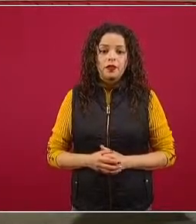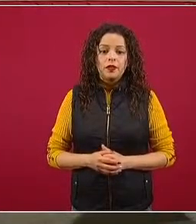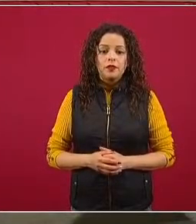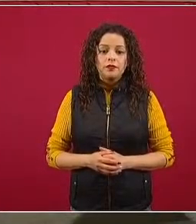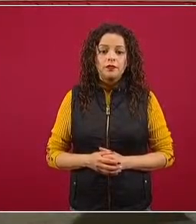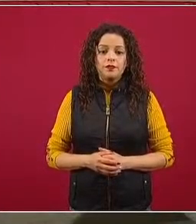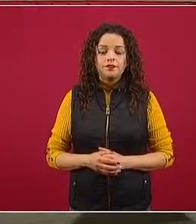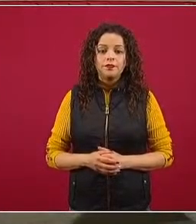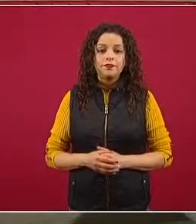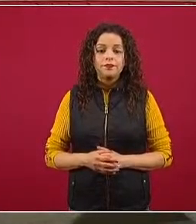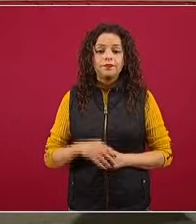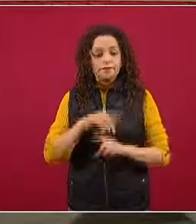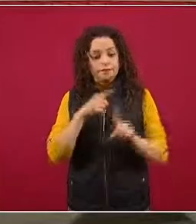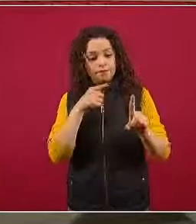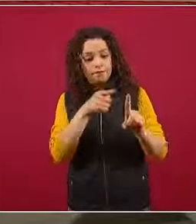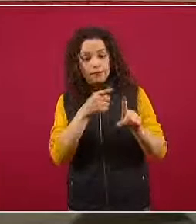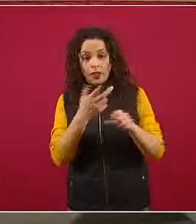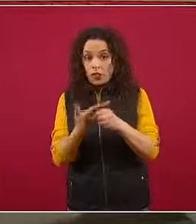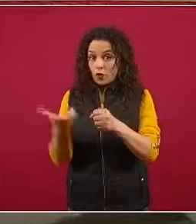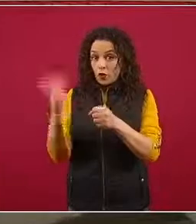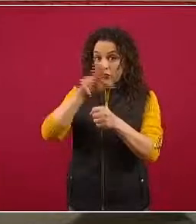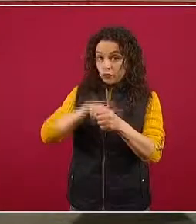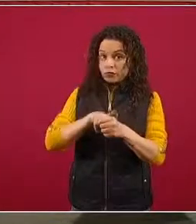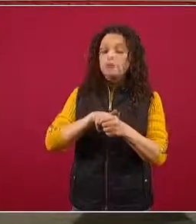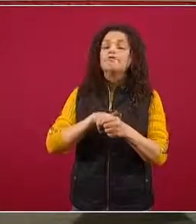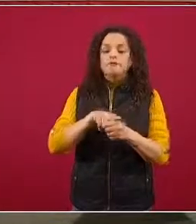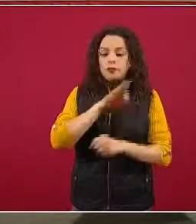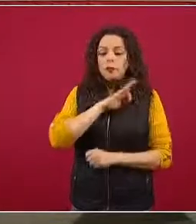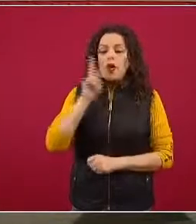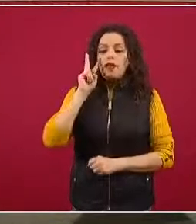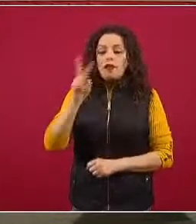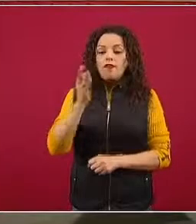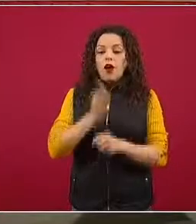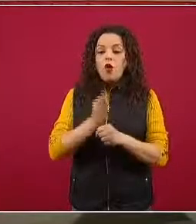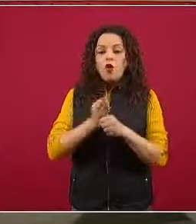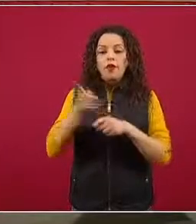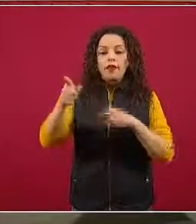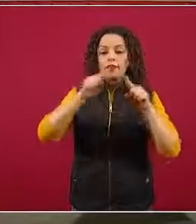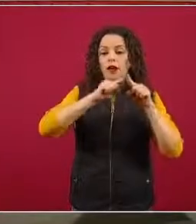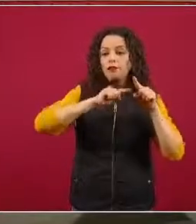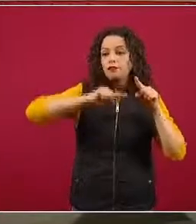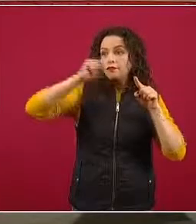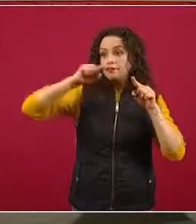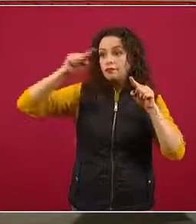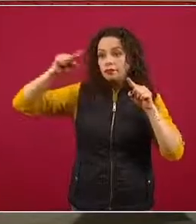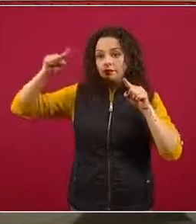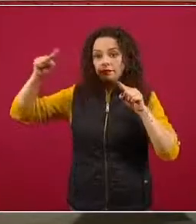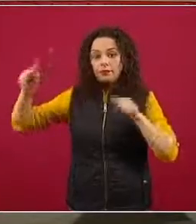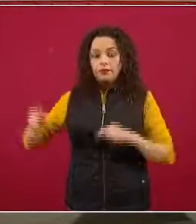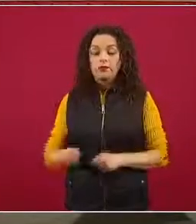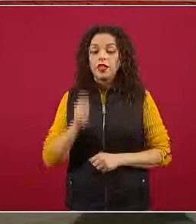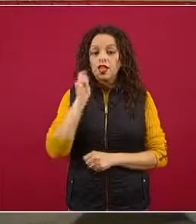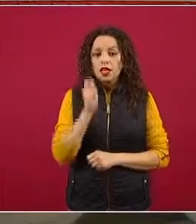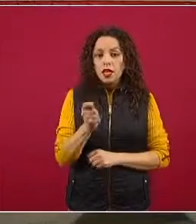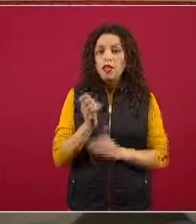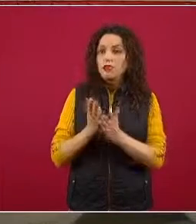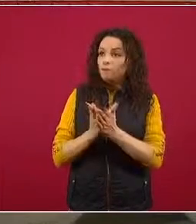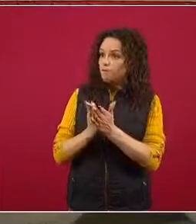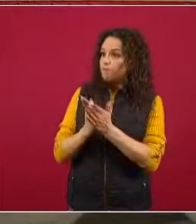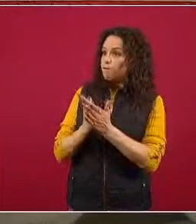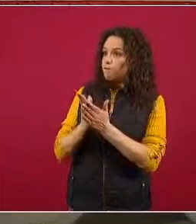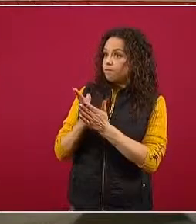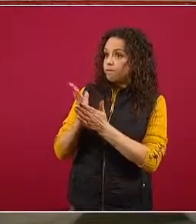Sobre la hospitalización, tenemos esta curva que ya, aunque la velocidad de crecimiento no había